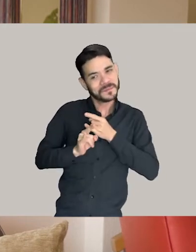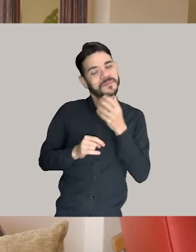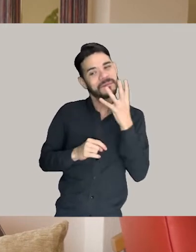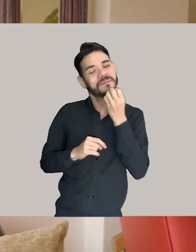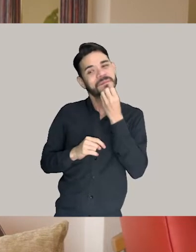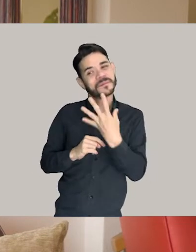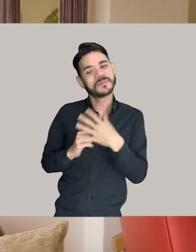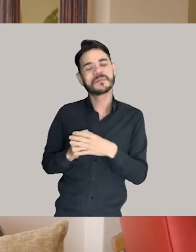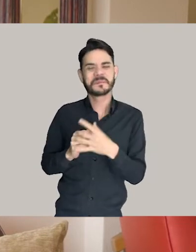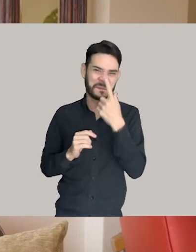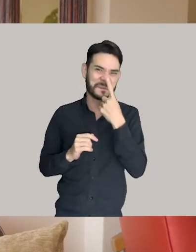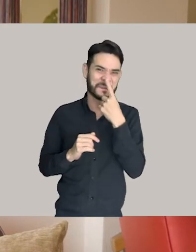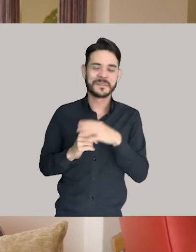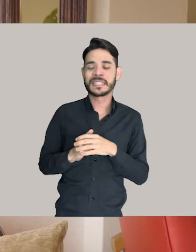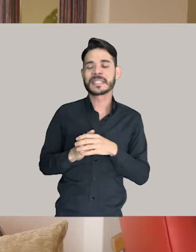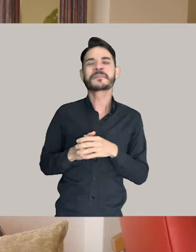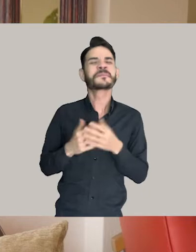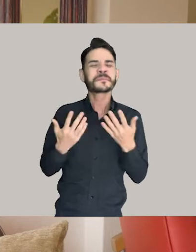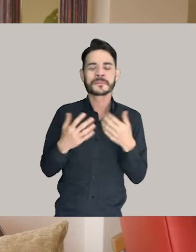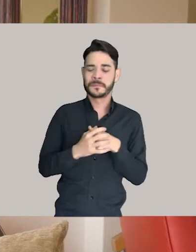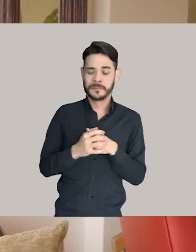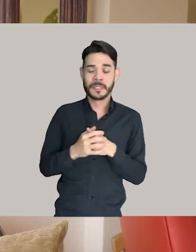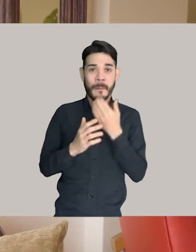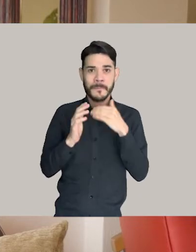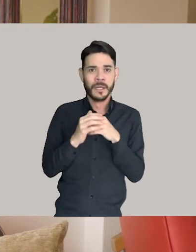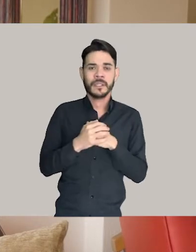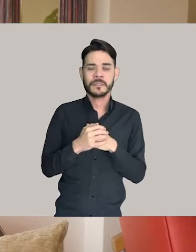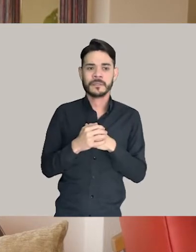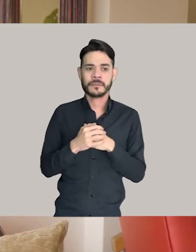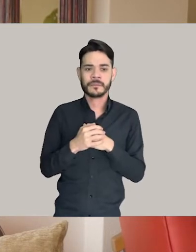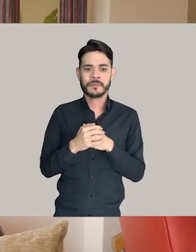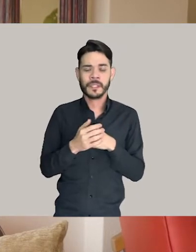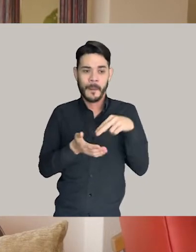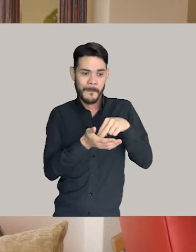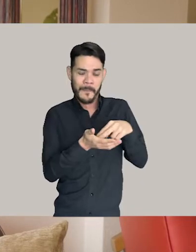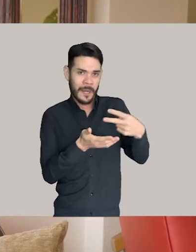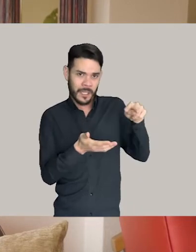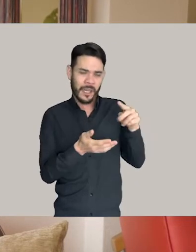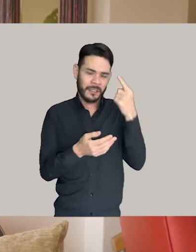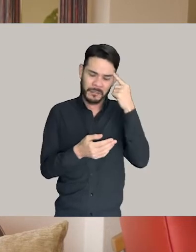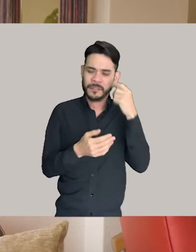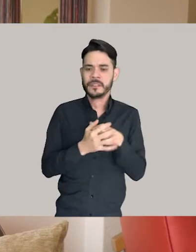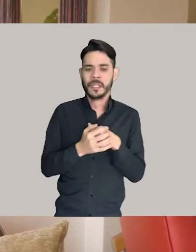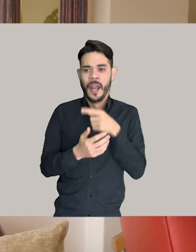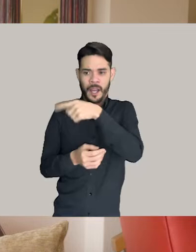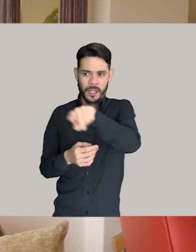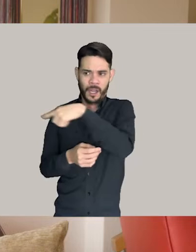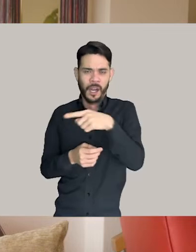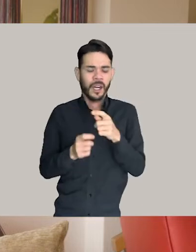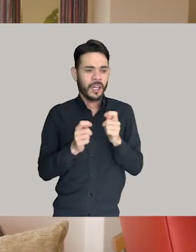muy bonita, muy curiosa, fue la siguiente, y es que, digamos, ellos no van